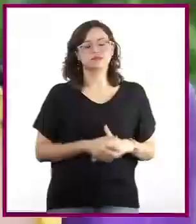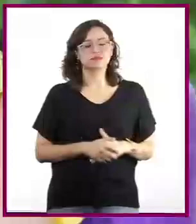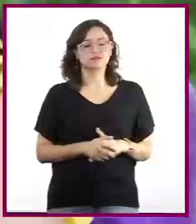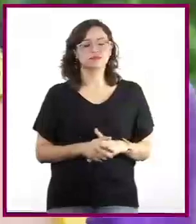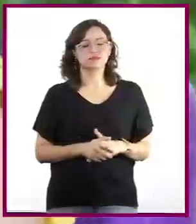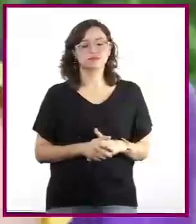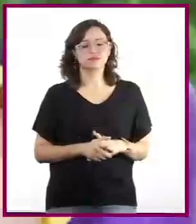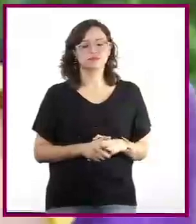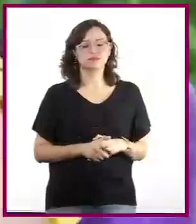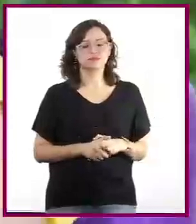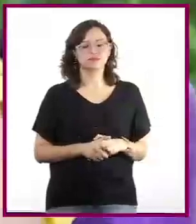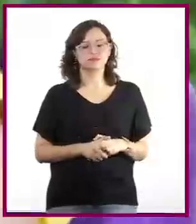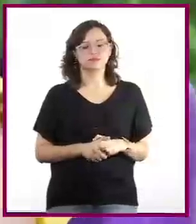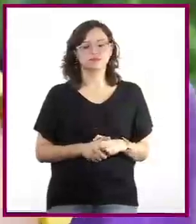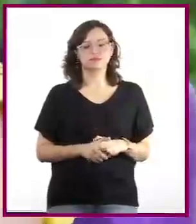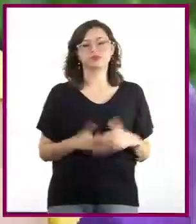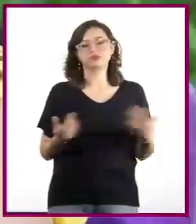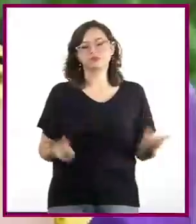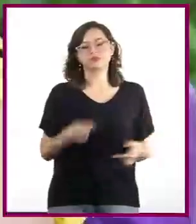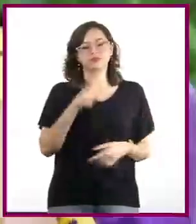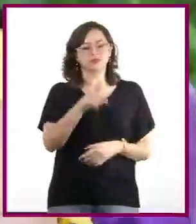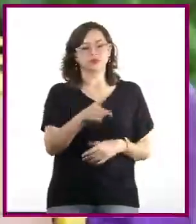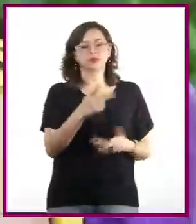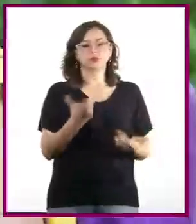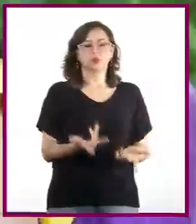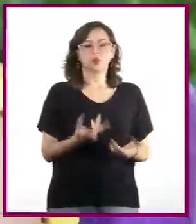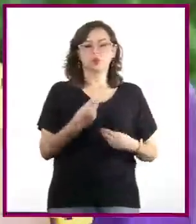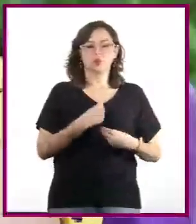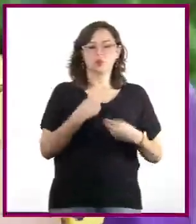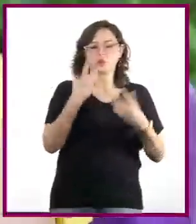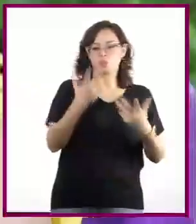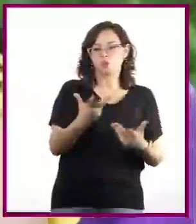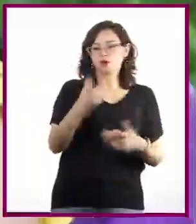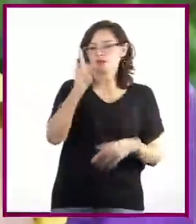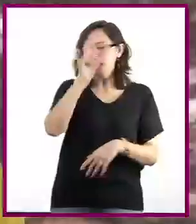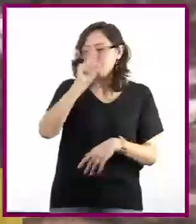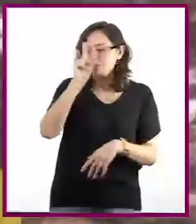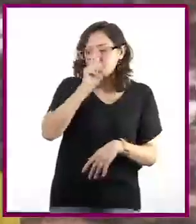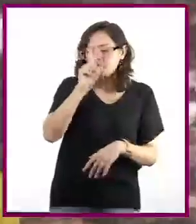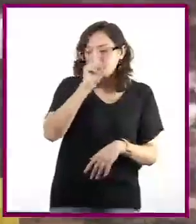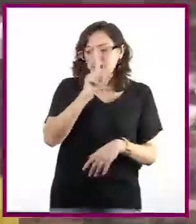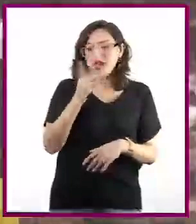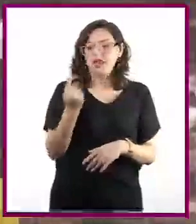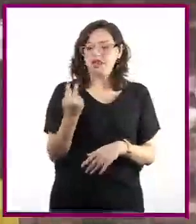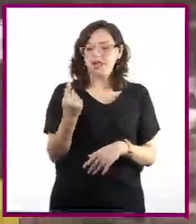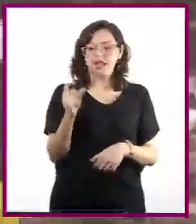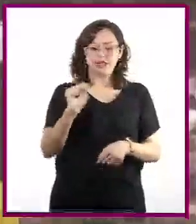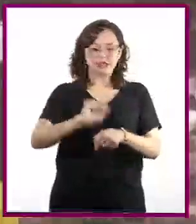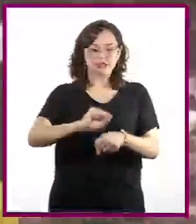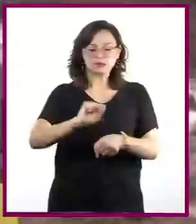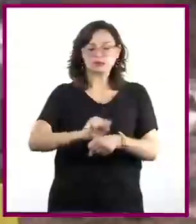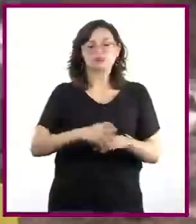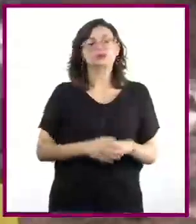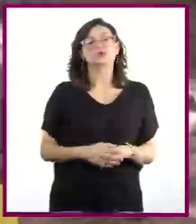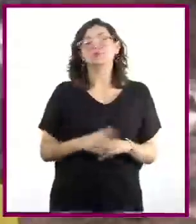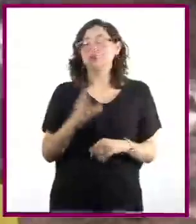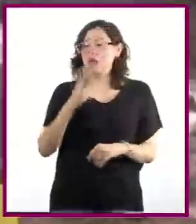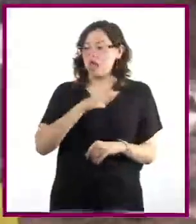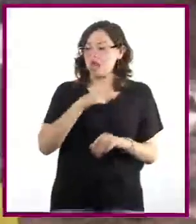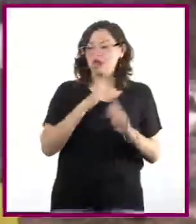lean. ¿Y qué obras poéticas y qué autores les recomendaría a los alumnos de telesecundaria? El telesecundario, bueno, hay